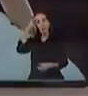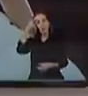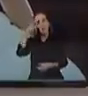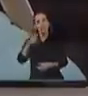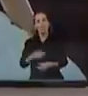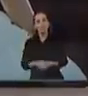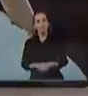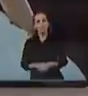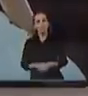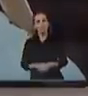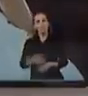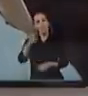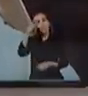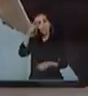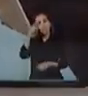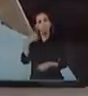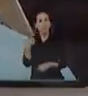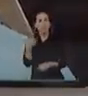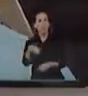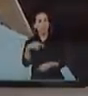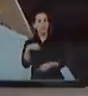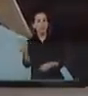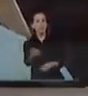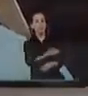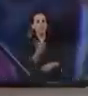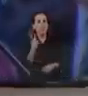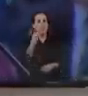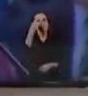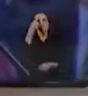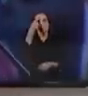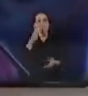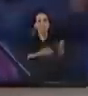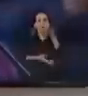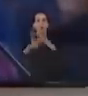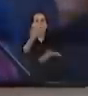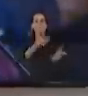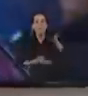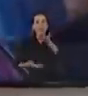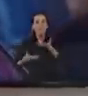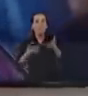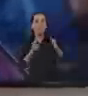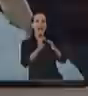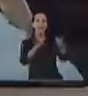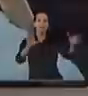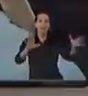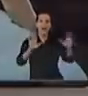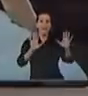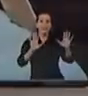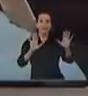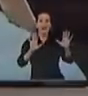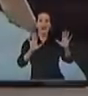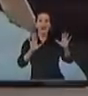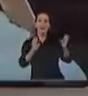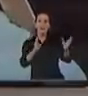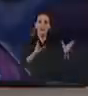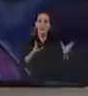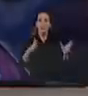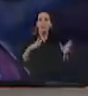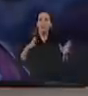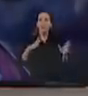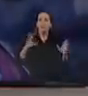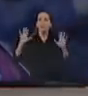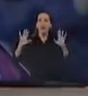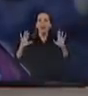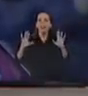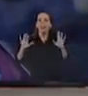Bueno, ahí estaba el mensaje del presidente Alberto Fernández, que como contábamos, va a ser protagonista de esta tarde por su ausencia